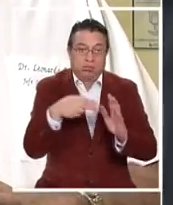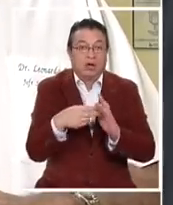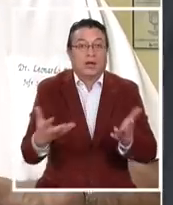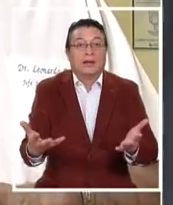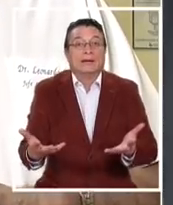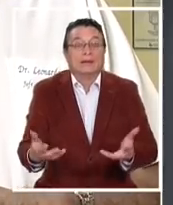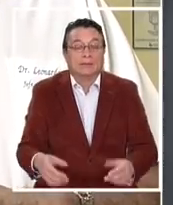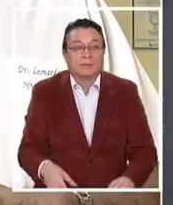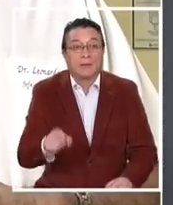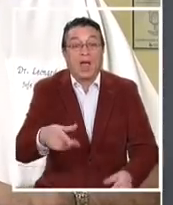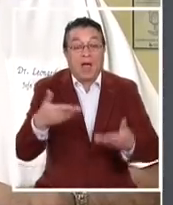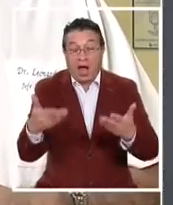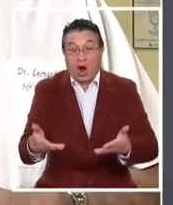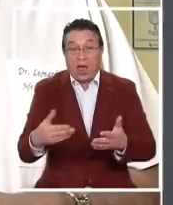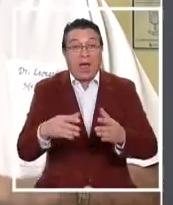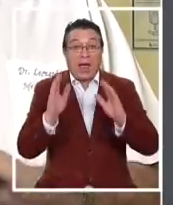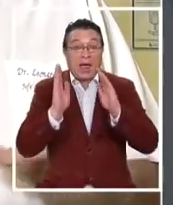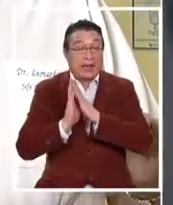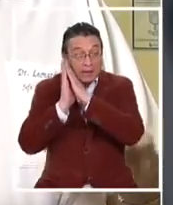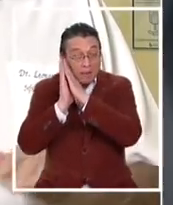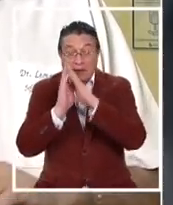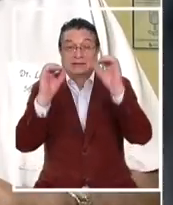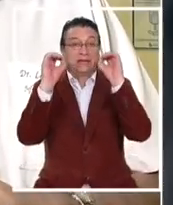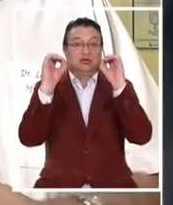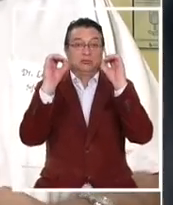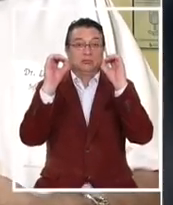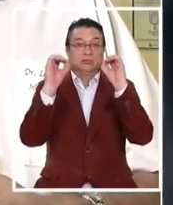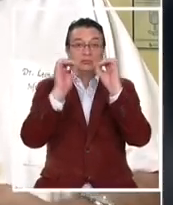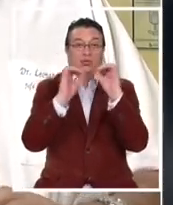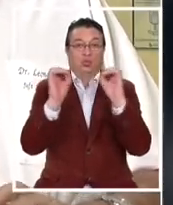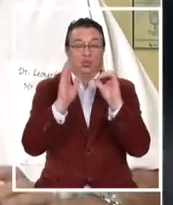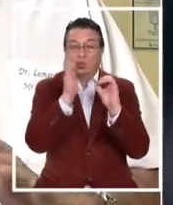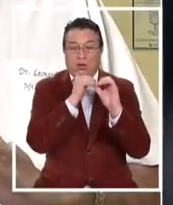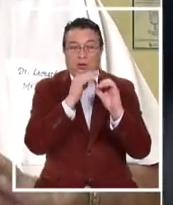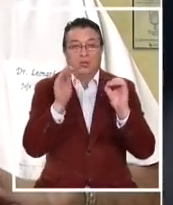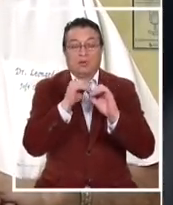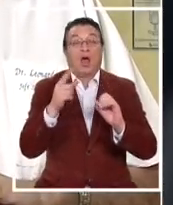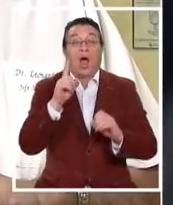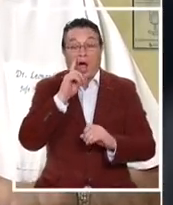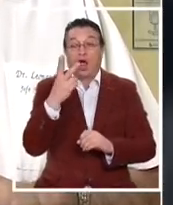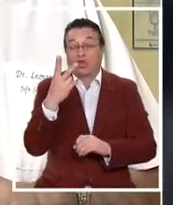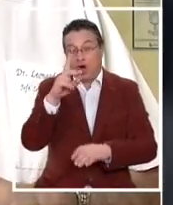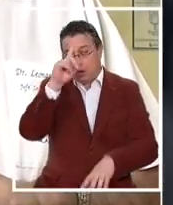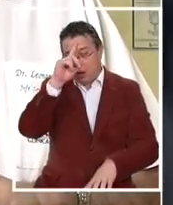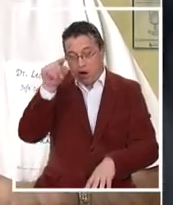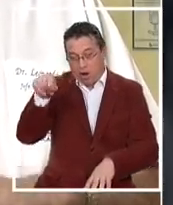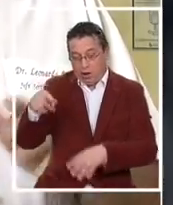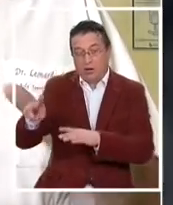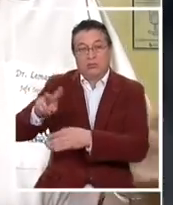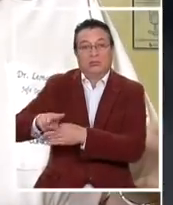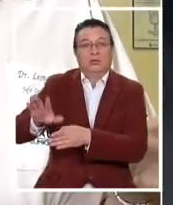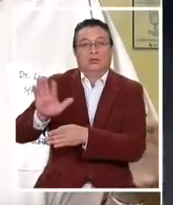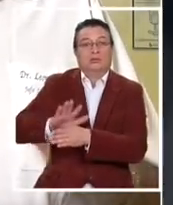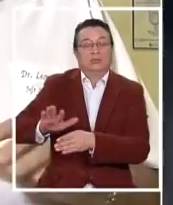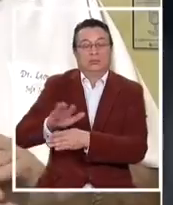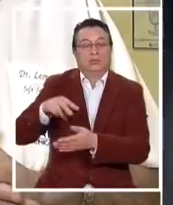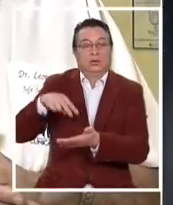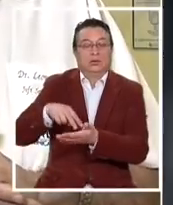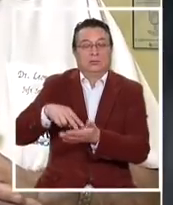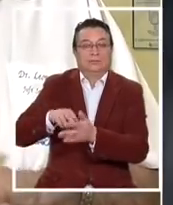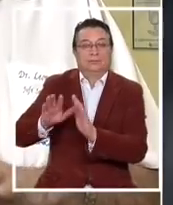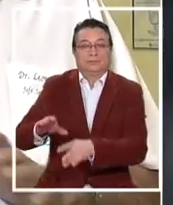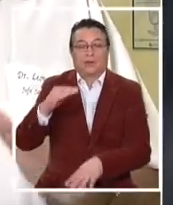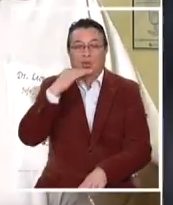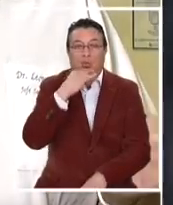En este momento no tenemos ninguna cama, así ninguna. Directamente. O sea, tenemos, si llega alguien, no tiene cama. Camas, lo vamos a atender en el